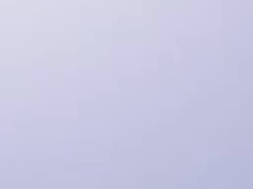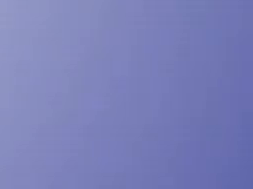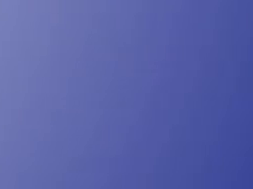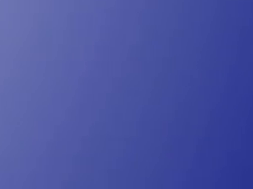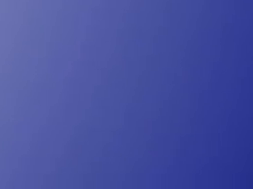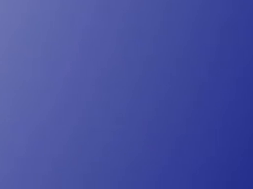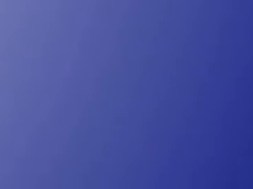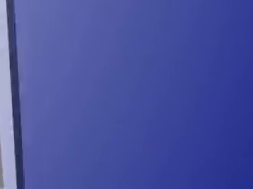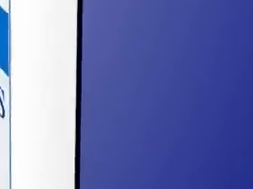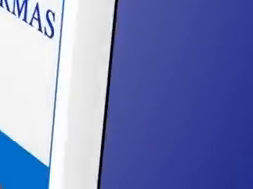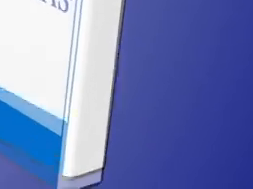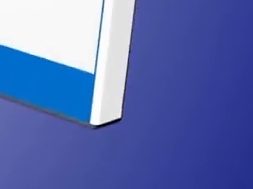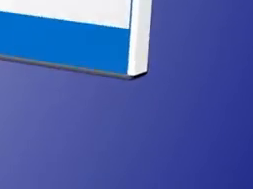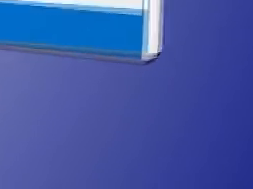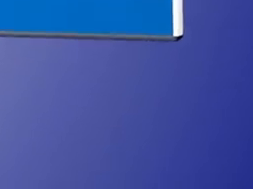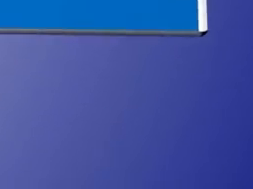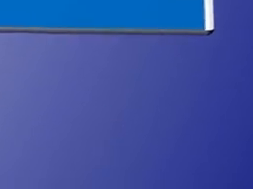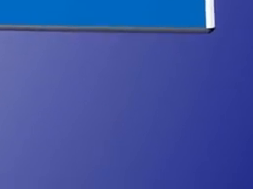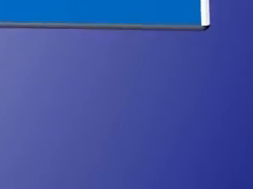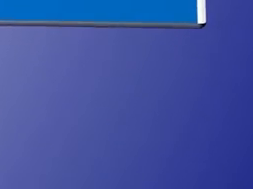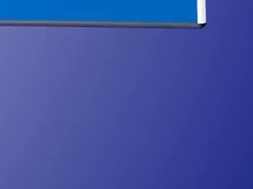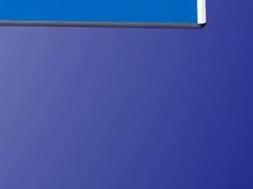derecho.